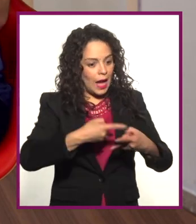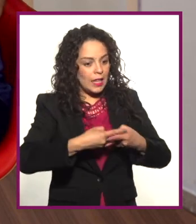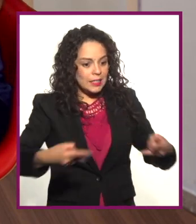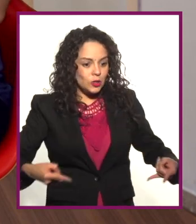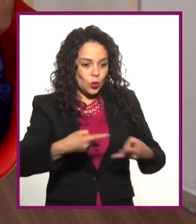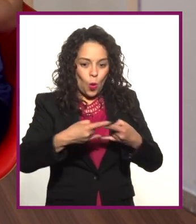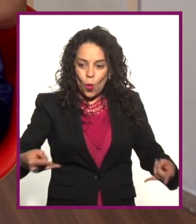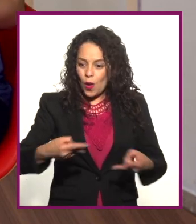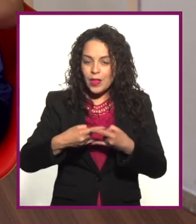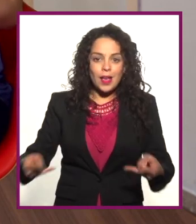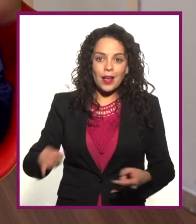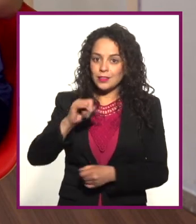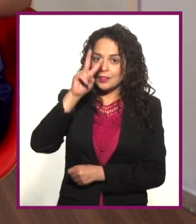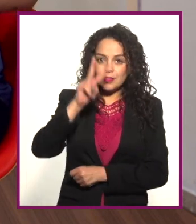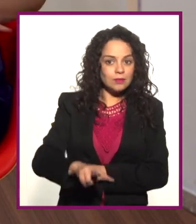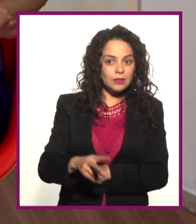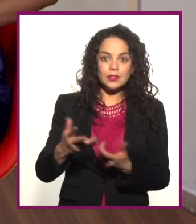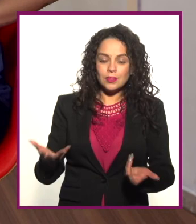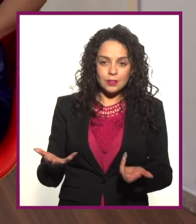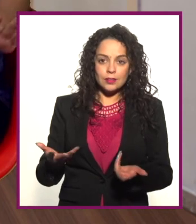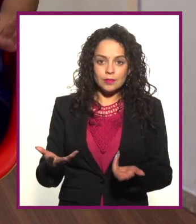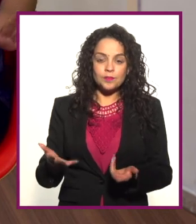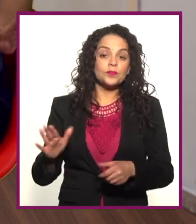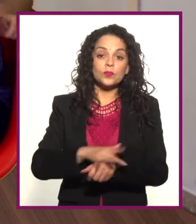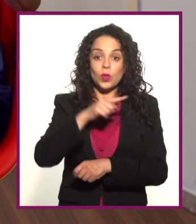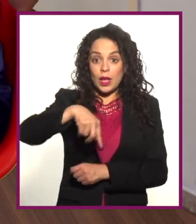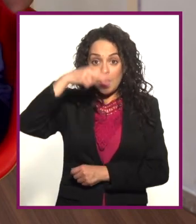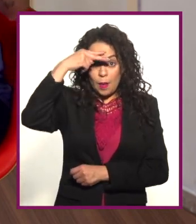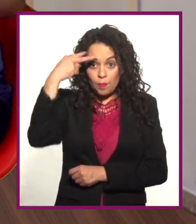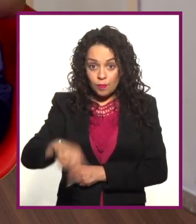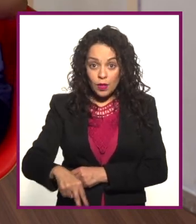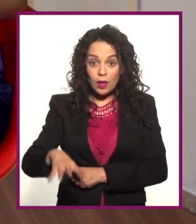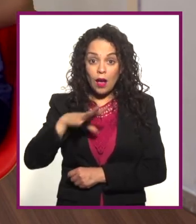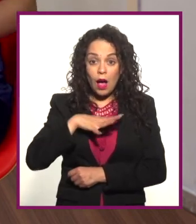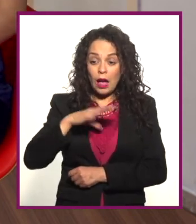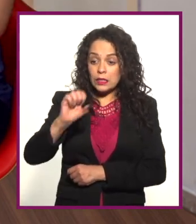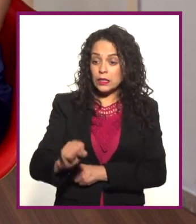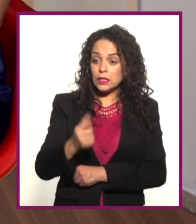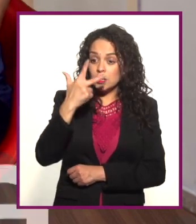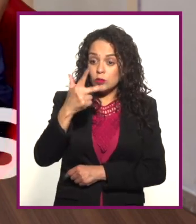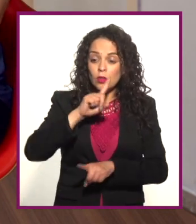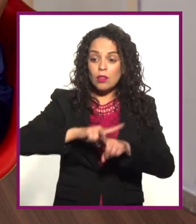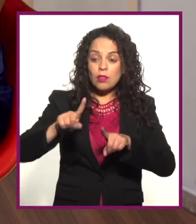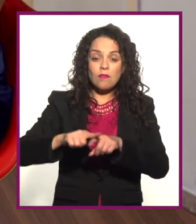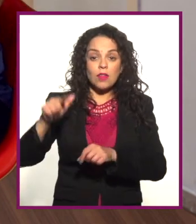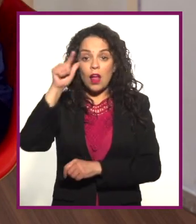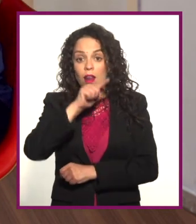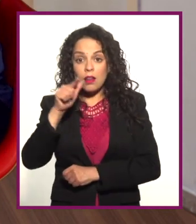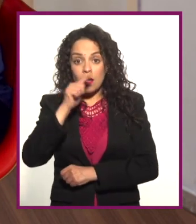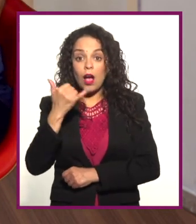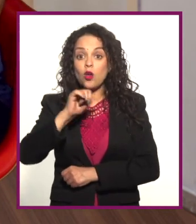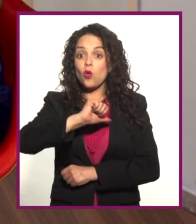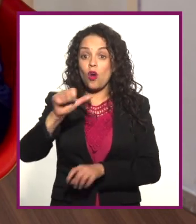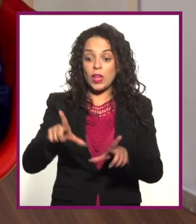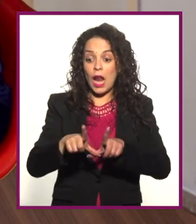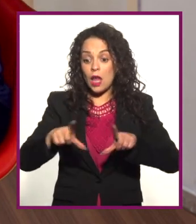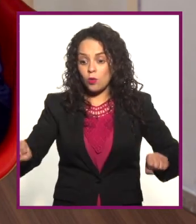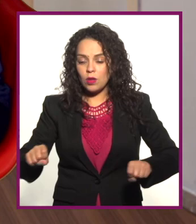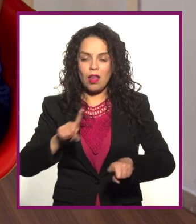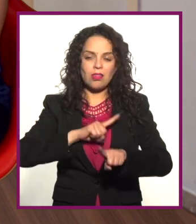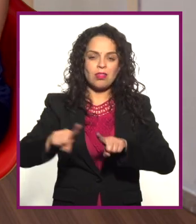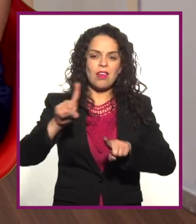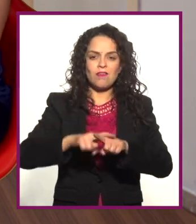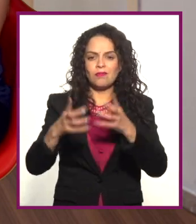de nuestras historias. Sí, así en plural, porque en México hablamos 68 lenguas y muchas